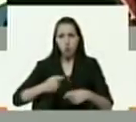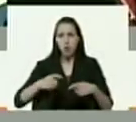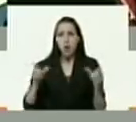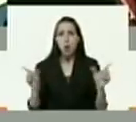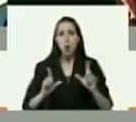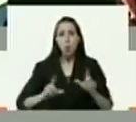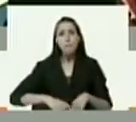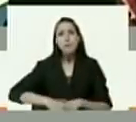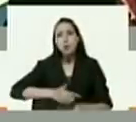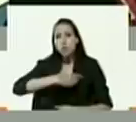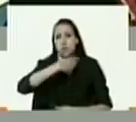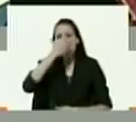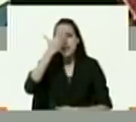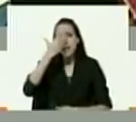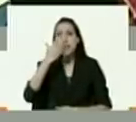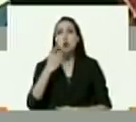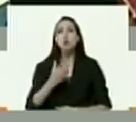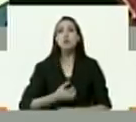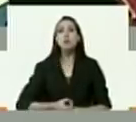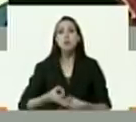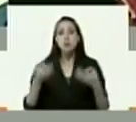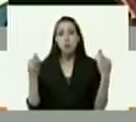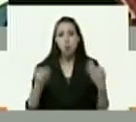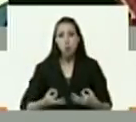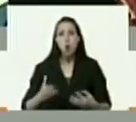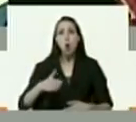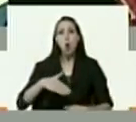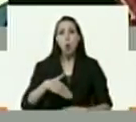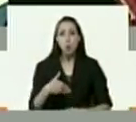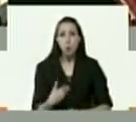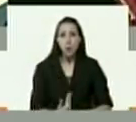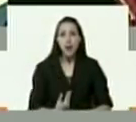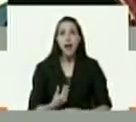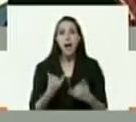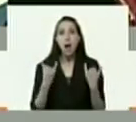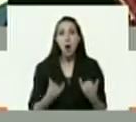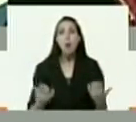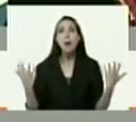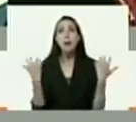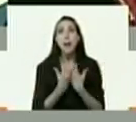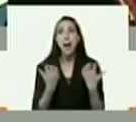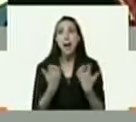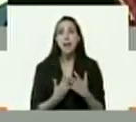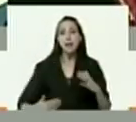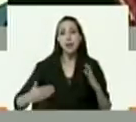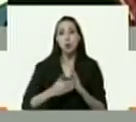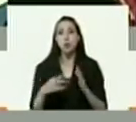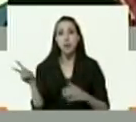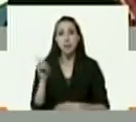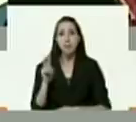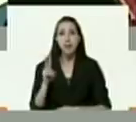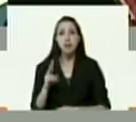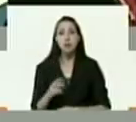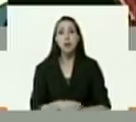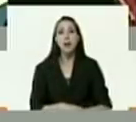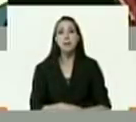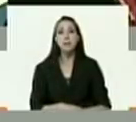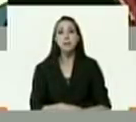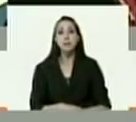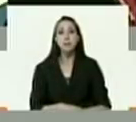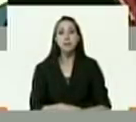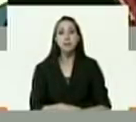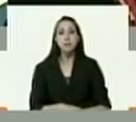serios, rigurosos, podrán, incluso en esta guerra, porque hay una guerra contra Venezuela, aunque no sea